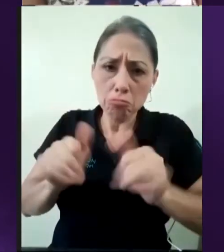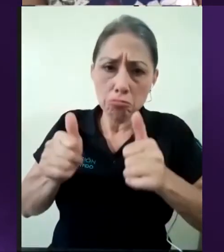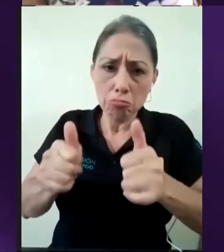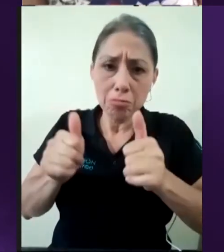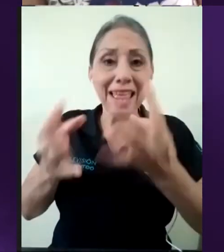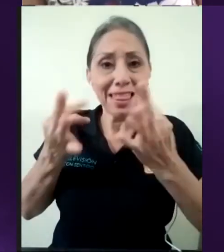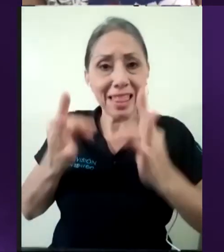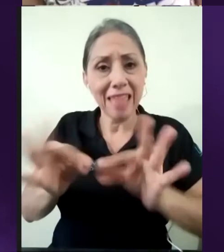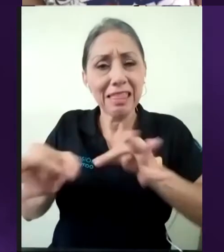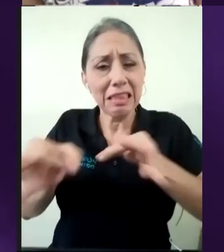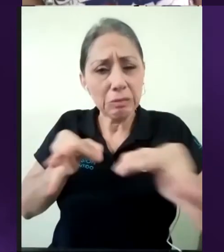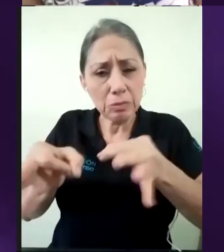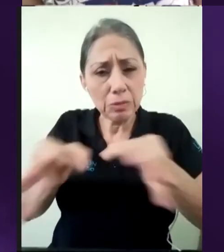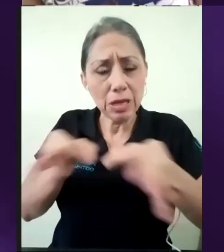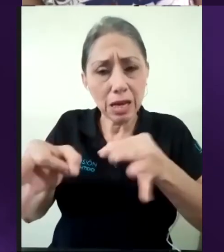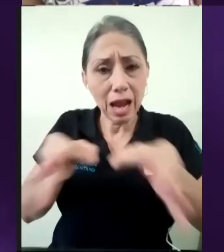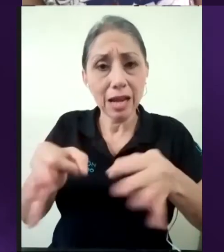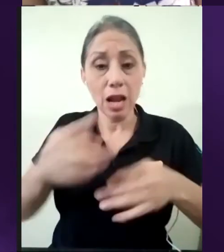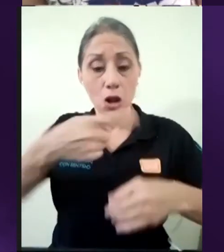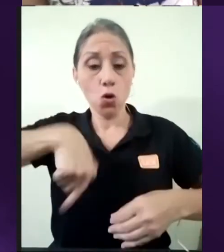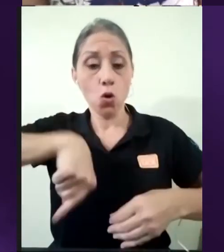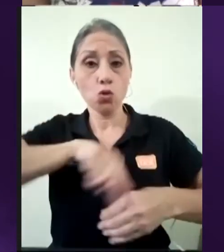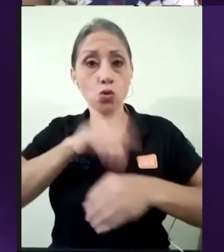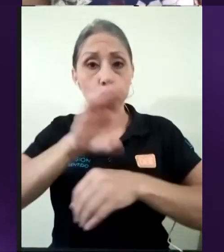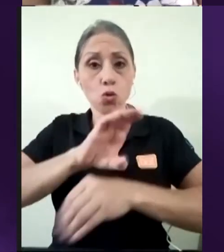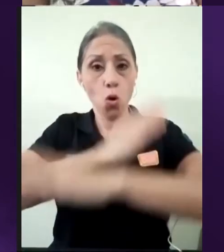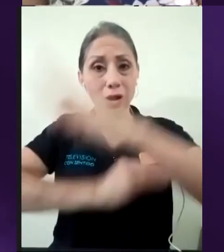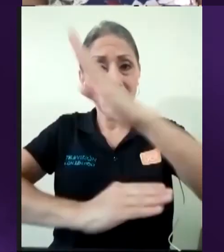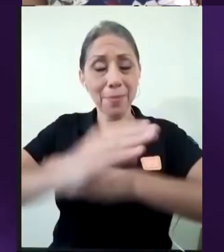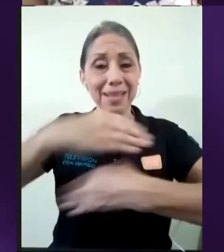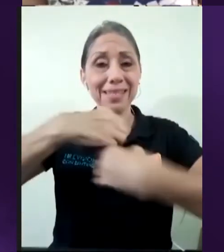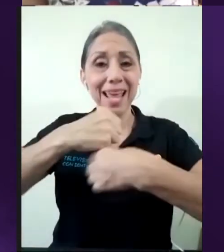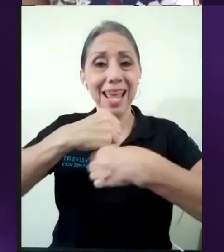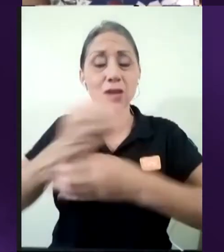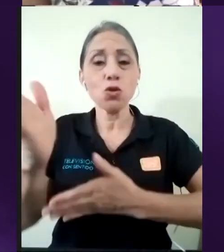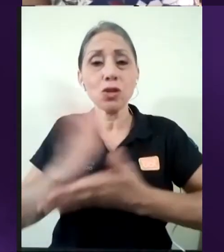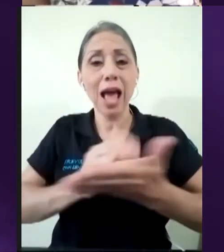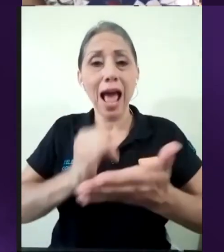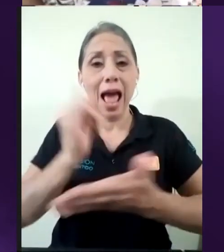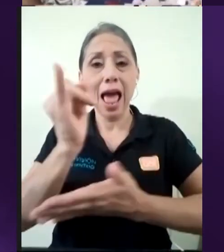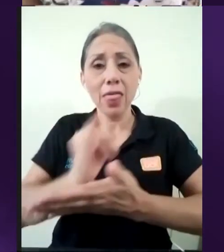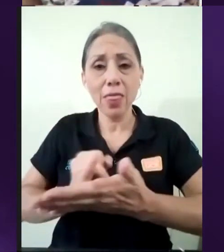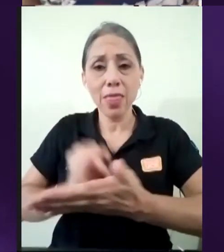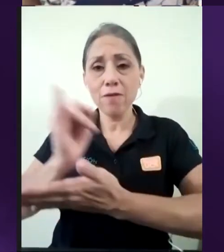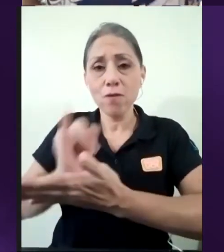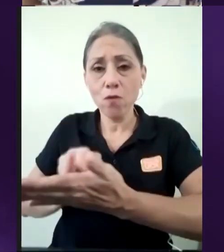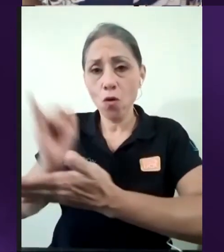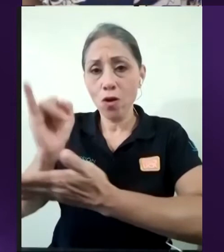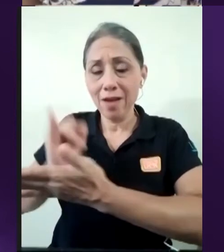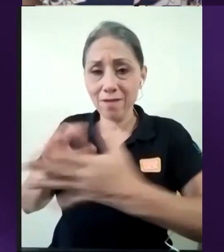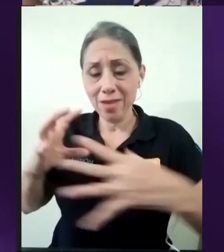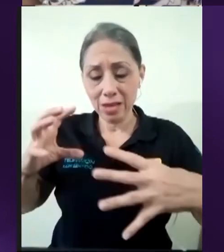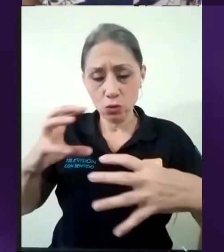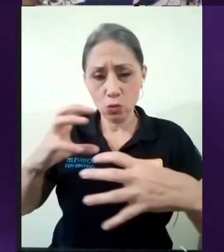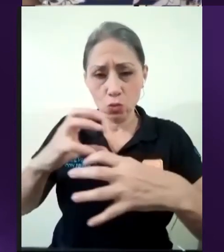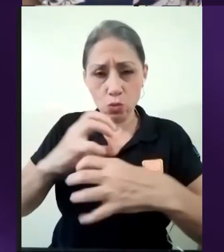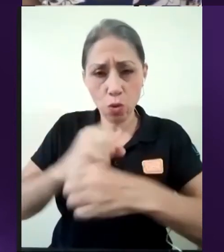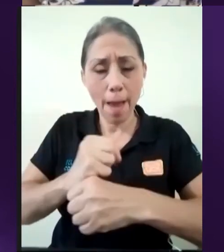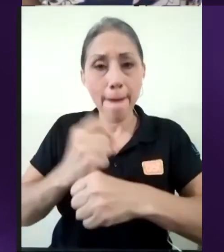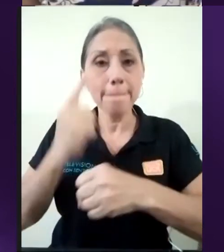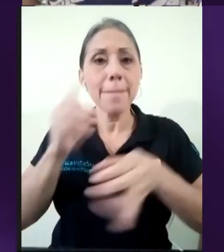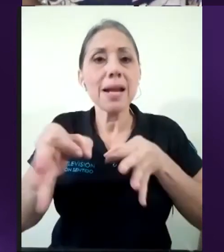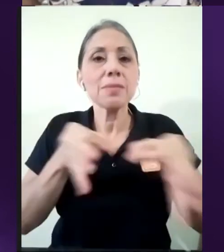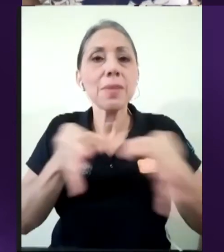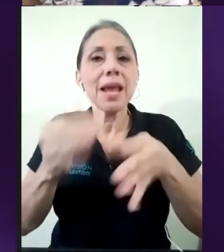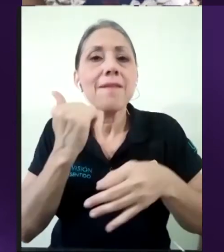CONAPDIS hemos hecho algunas infografías basadas en dibujos que permitan a explicarle más fácilmente a